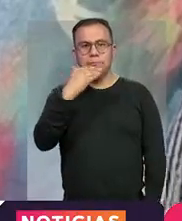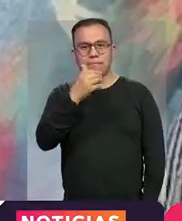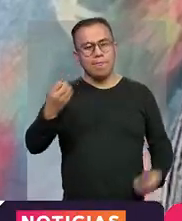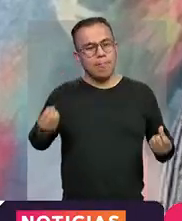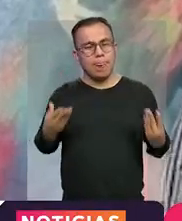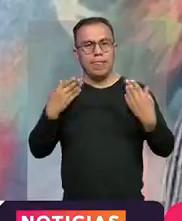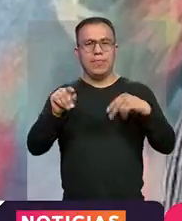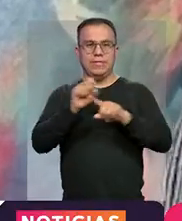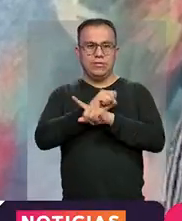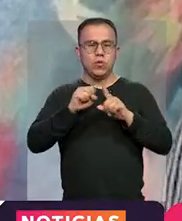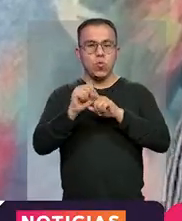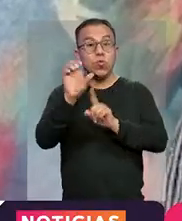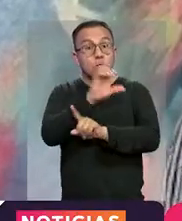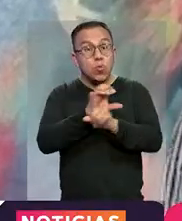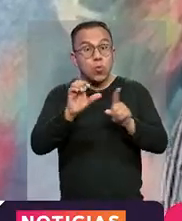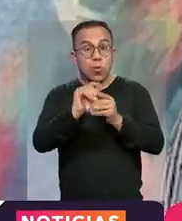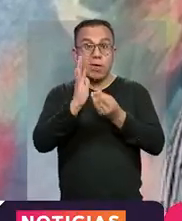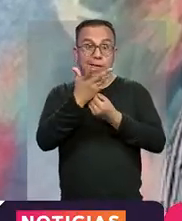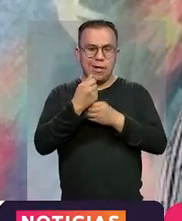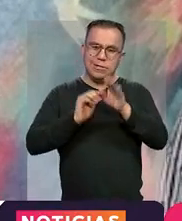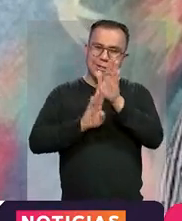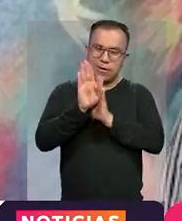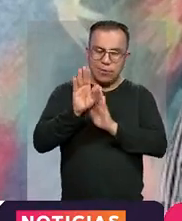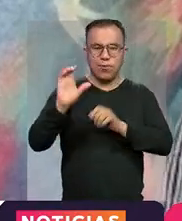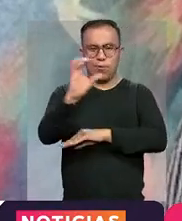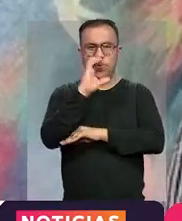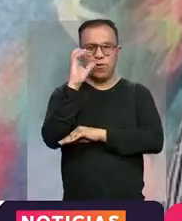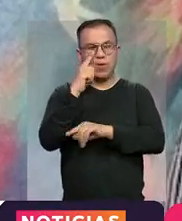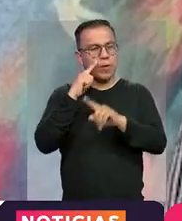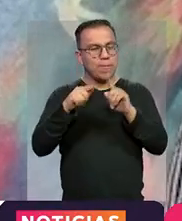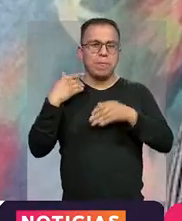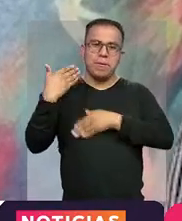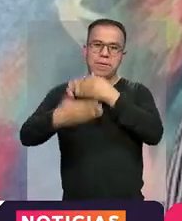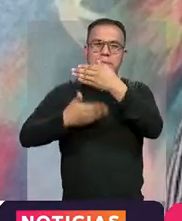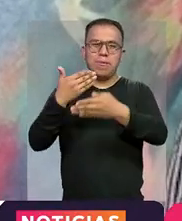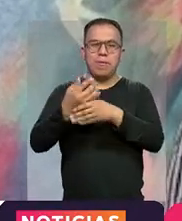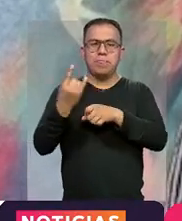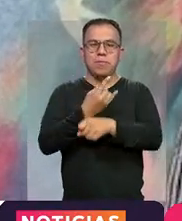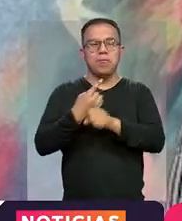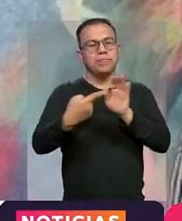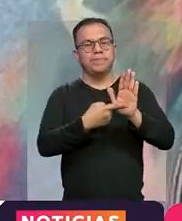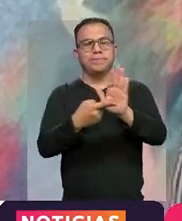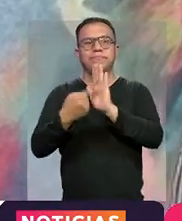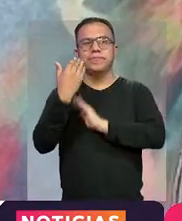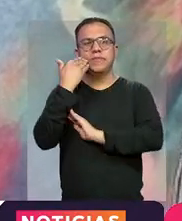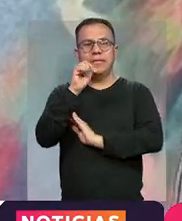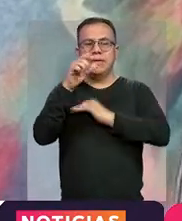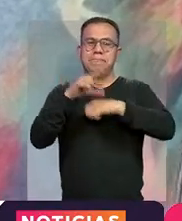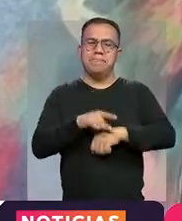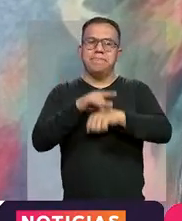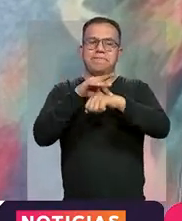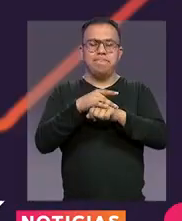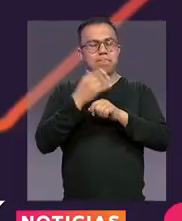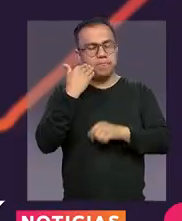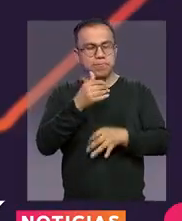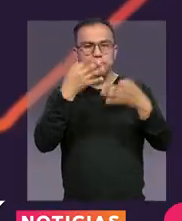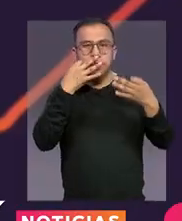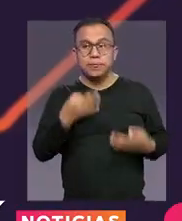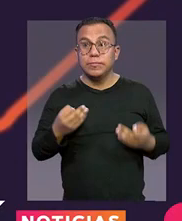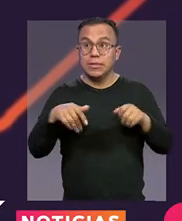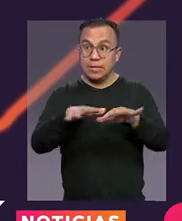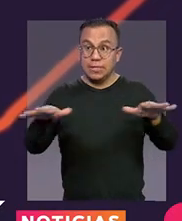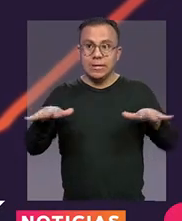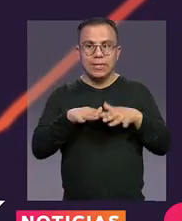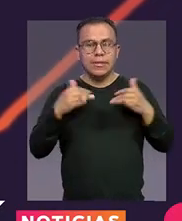aporte a la sociedad, la cultura, el arte y el desarrollo del país, lo vengo desarrollando con mi exposición Mujeres Medicina, Mujeres Reales. Esta puesta en